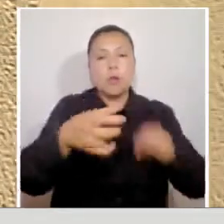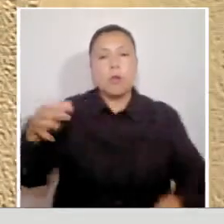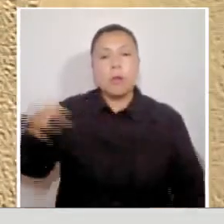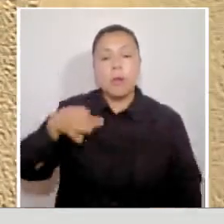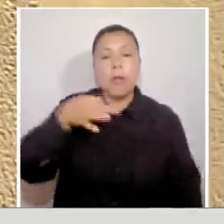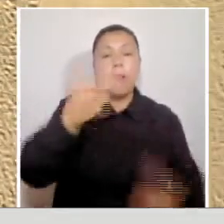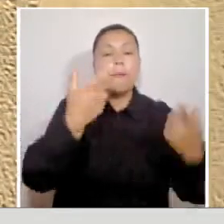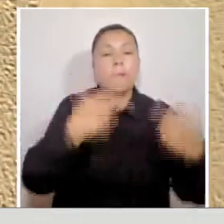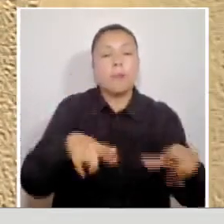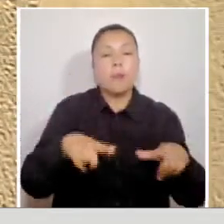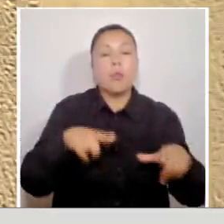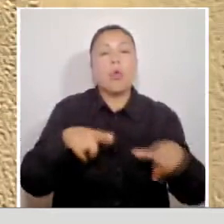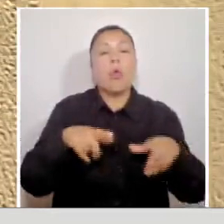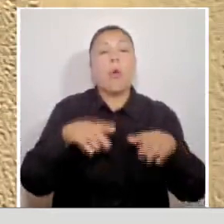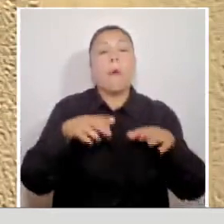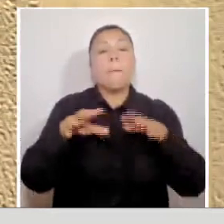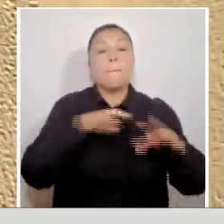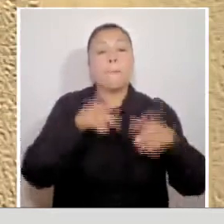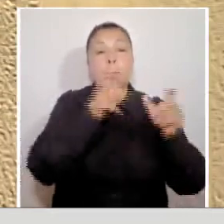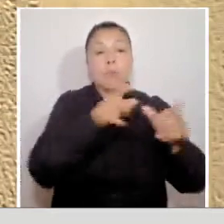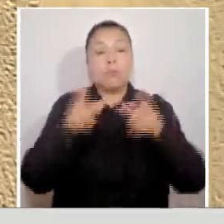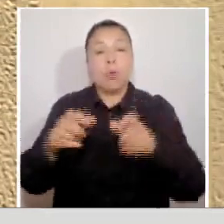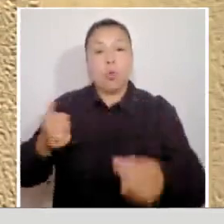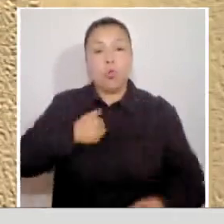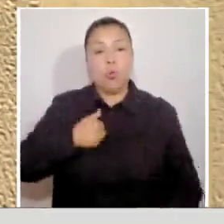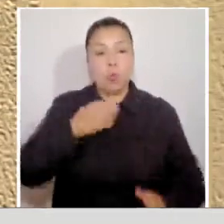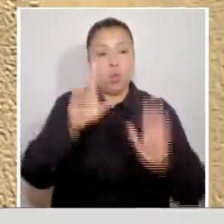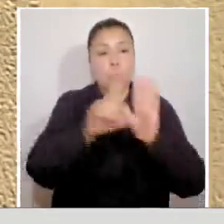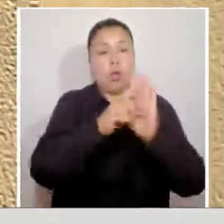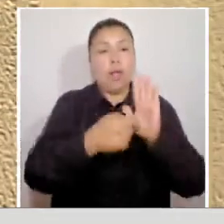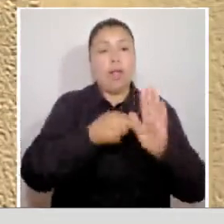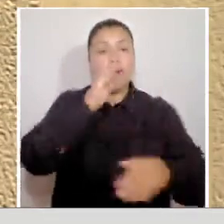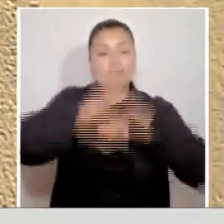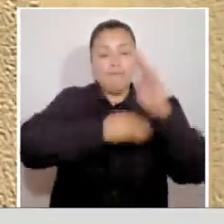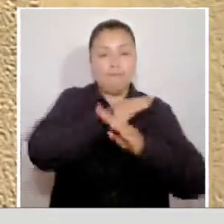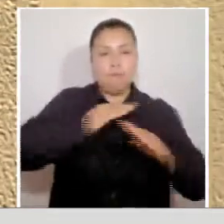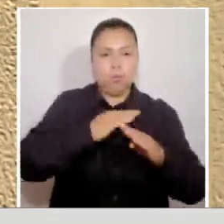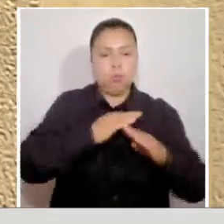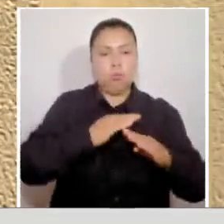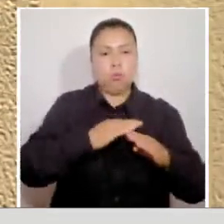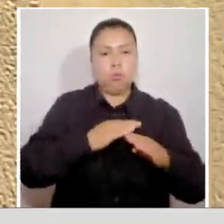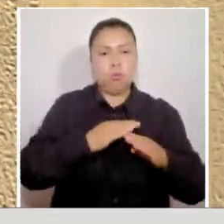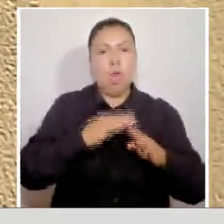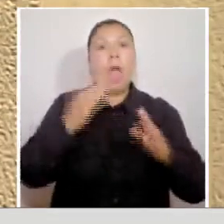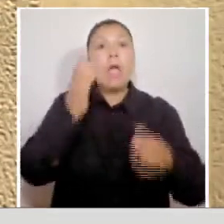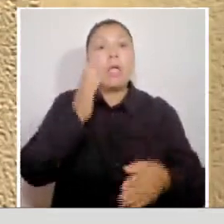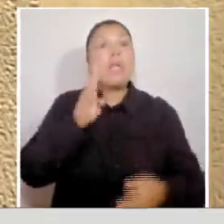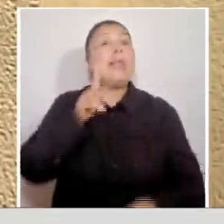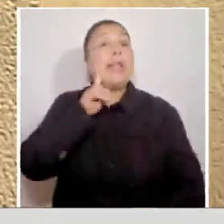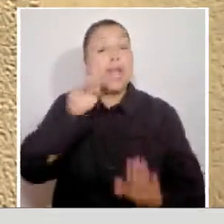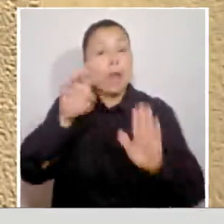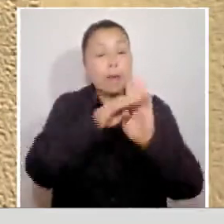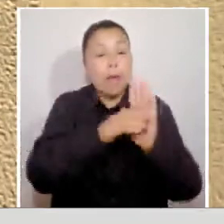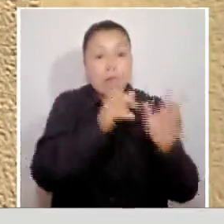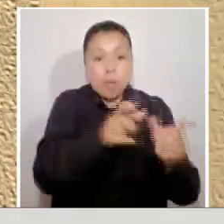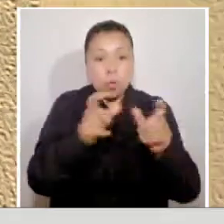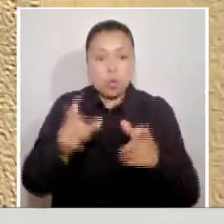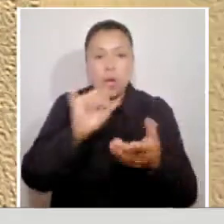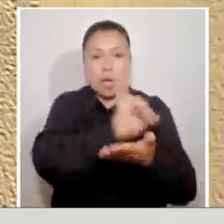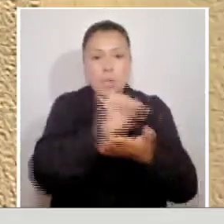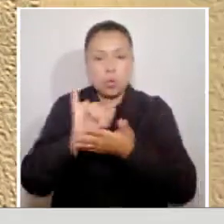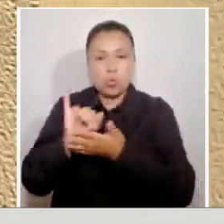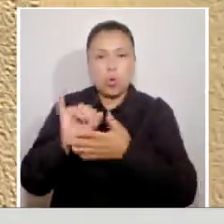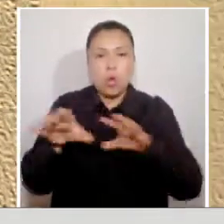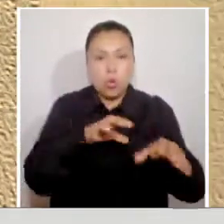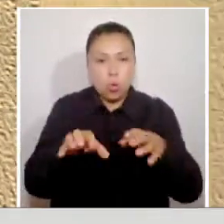movilización nacional fiscalizar el estricto cumplimiento de la ley de artes marciales y adoptar las medidas de control sobre los establecimientos elementos